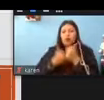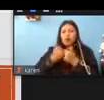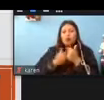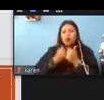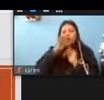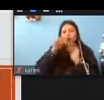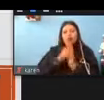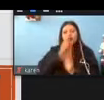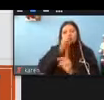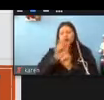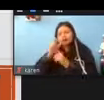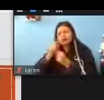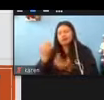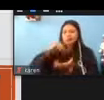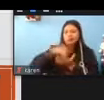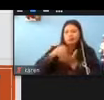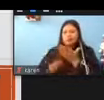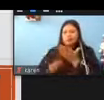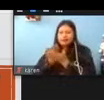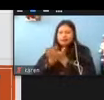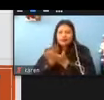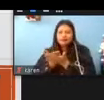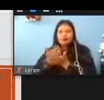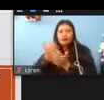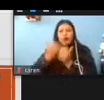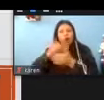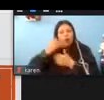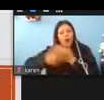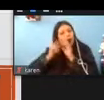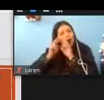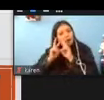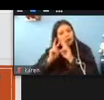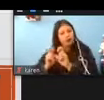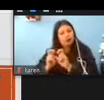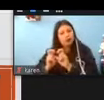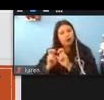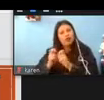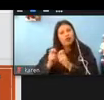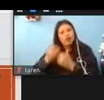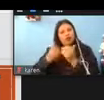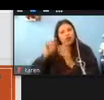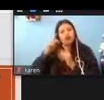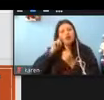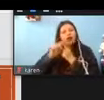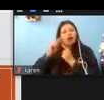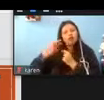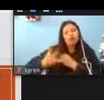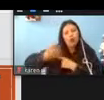ponentes, cuyas investigaciones tenían un enfoque más historiográfico.